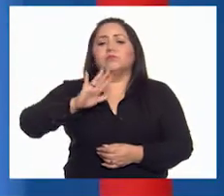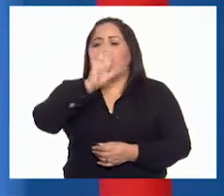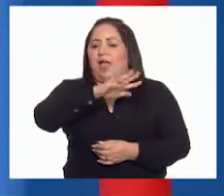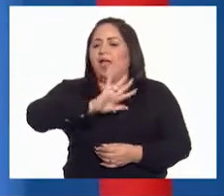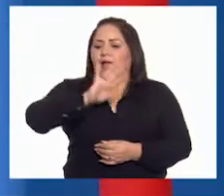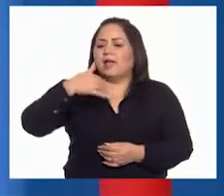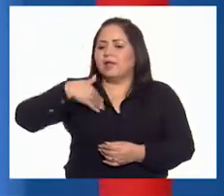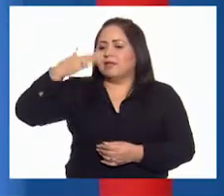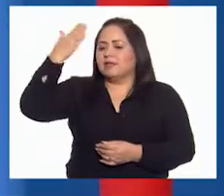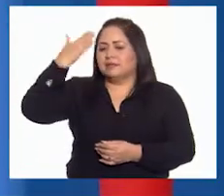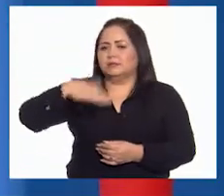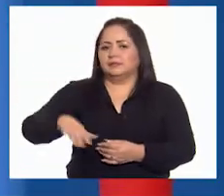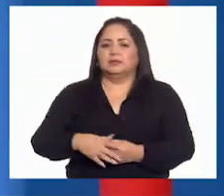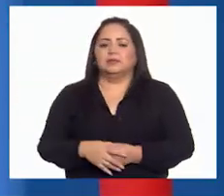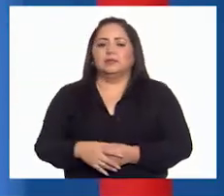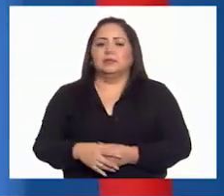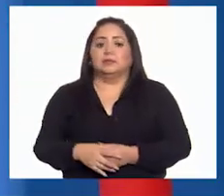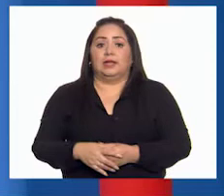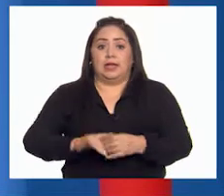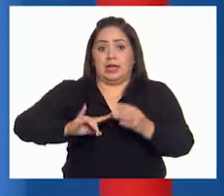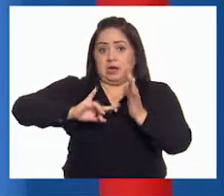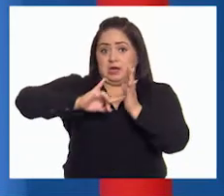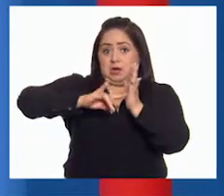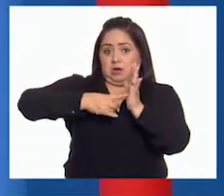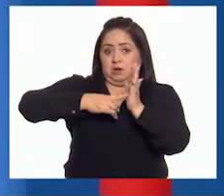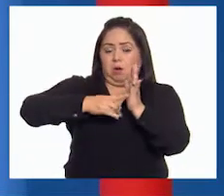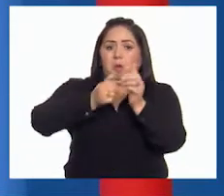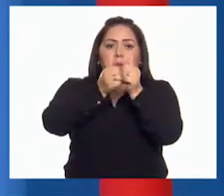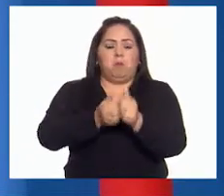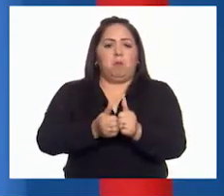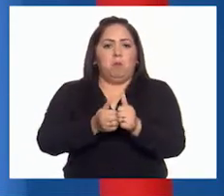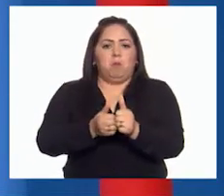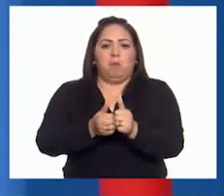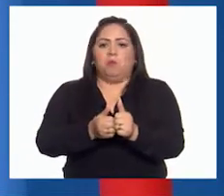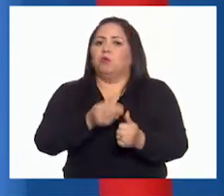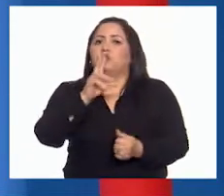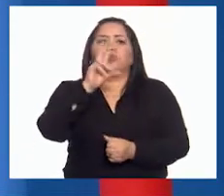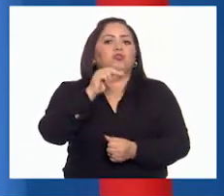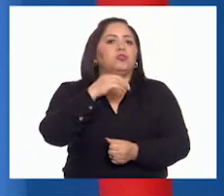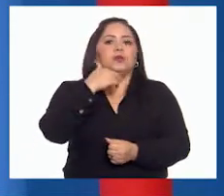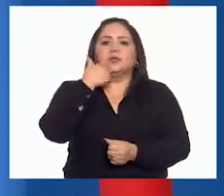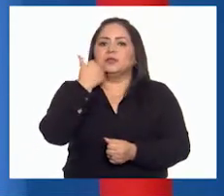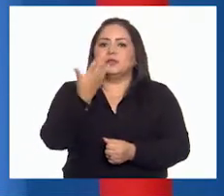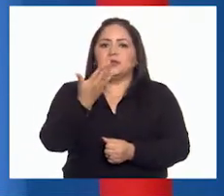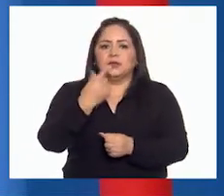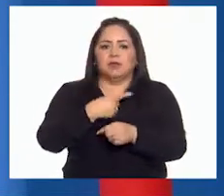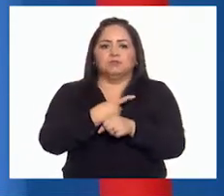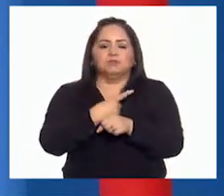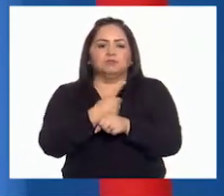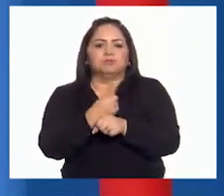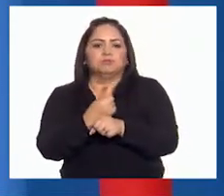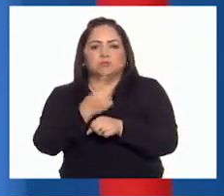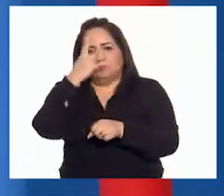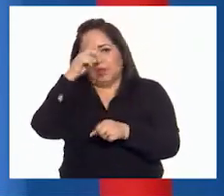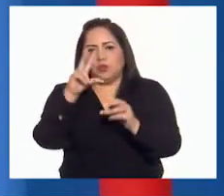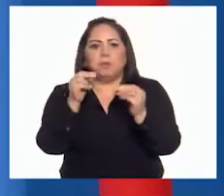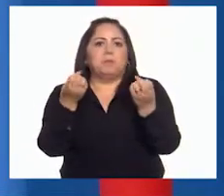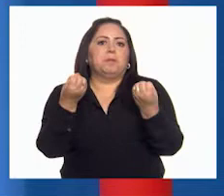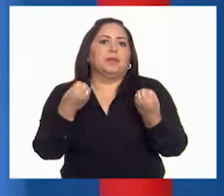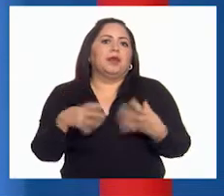sé. El reloj se detuvo. No quería dejar correr el tiempo para no